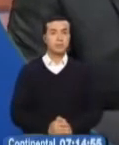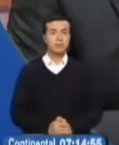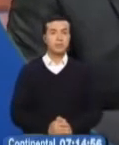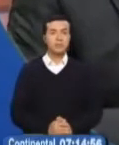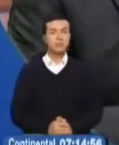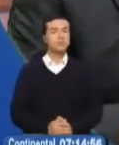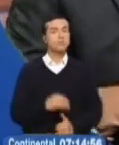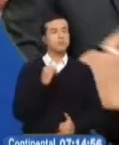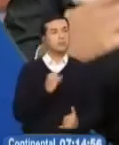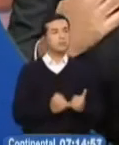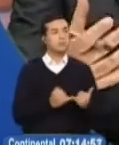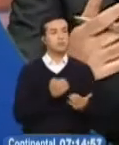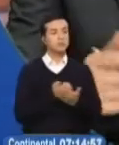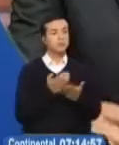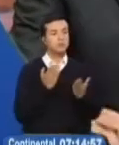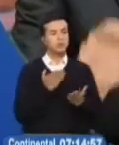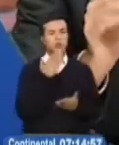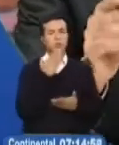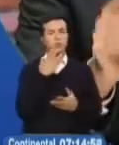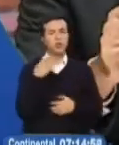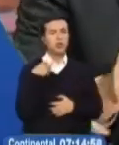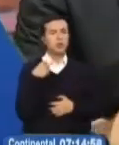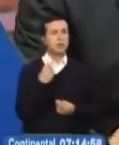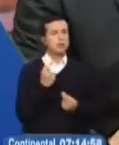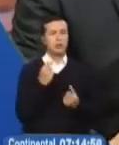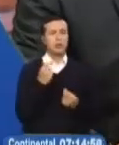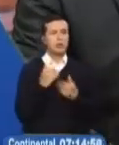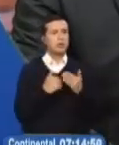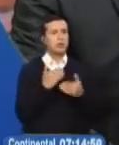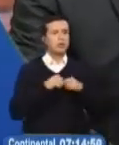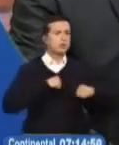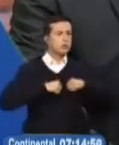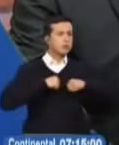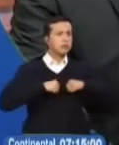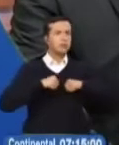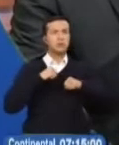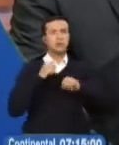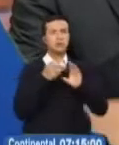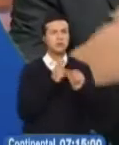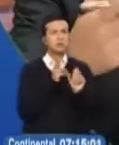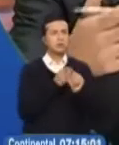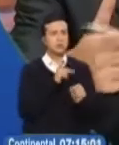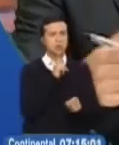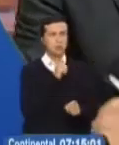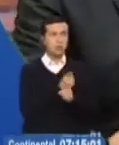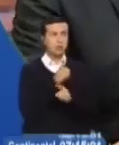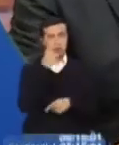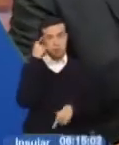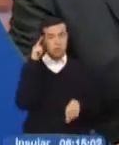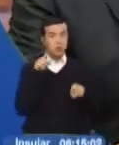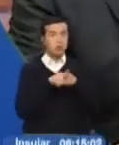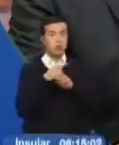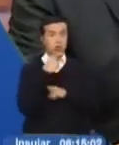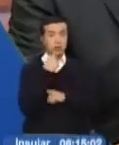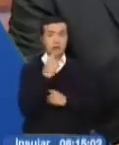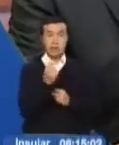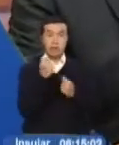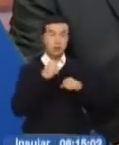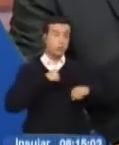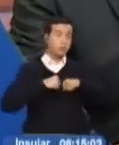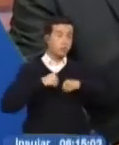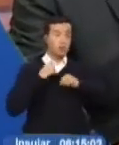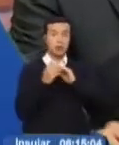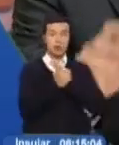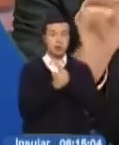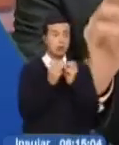y finalmente economista de qué manera se garantiza la celeridad en la tramitación de las desvinculaciones y entendemos que la cuerda incentiva la optimización del